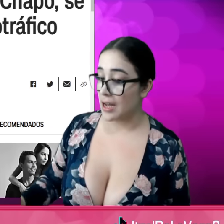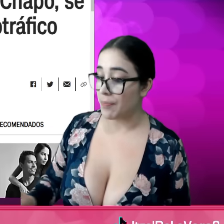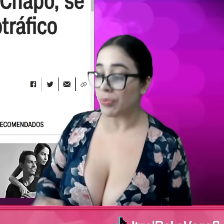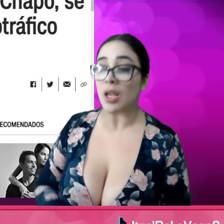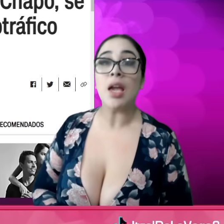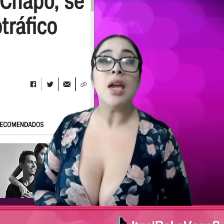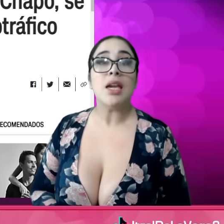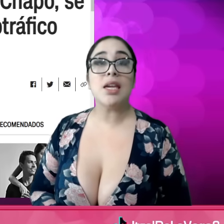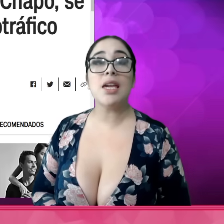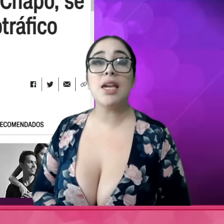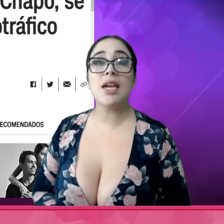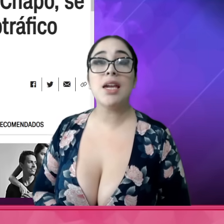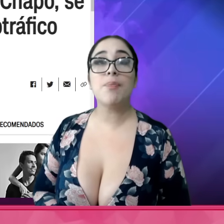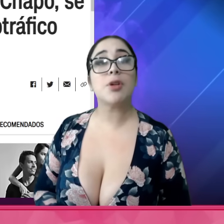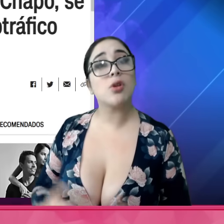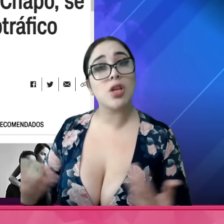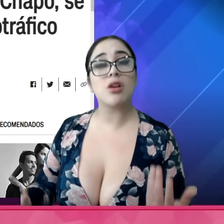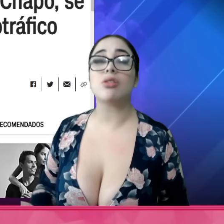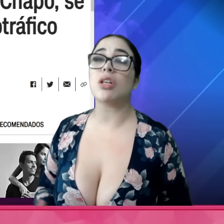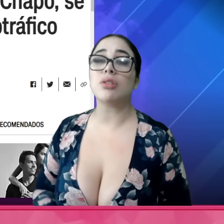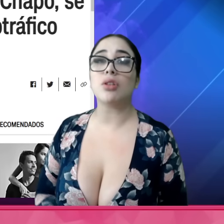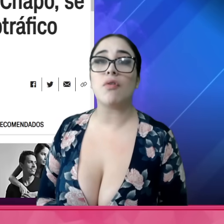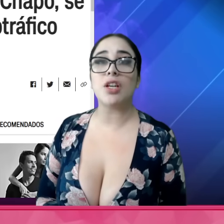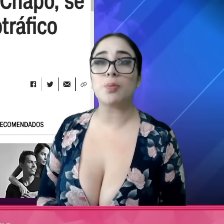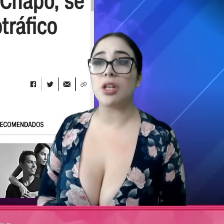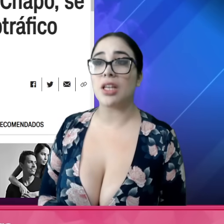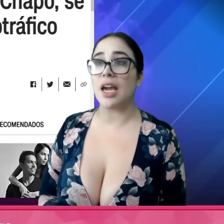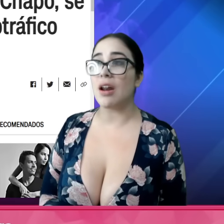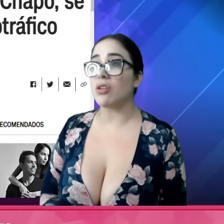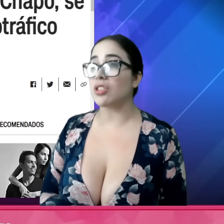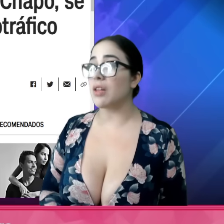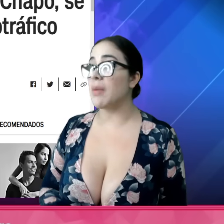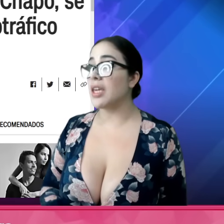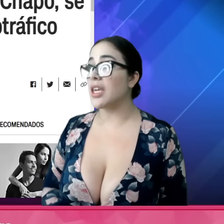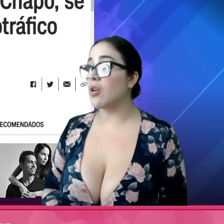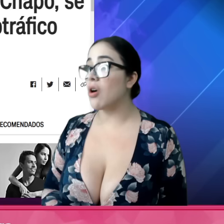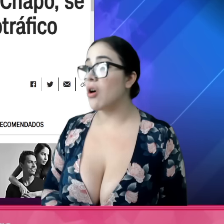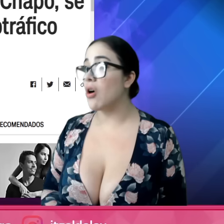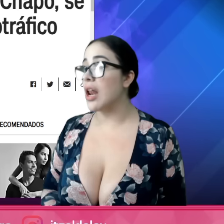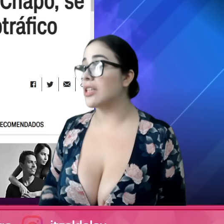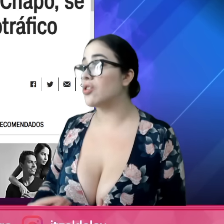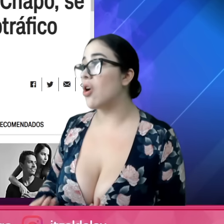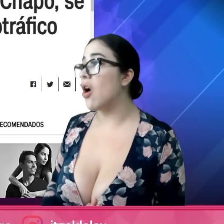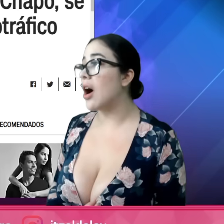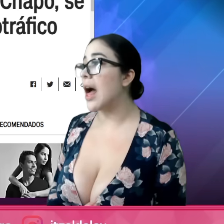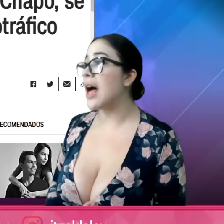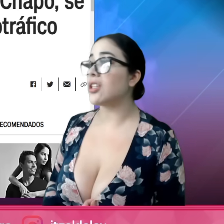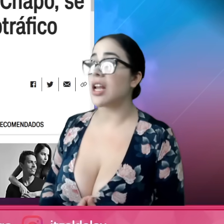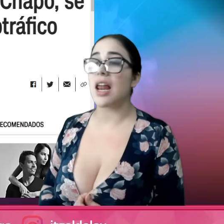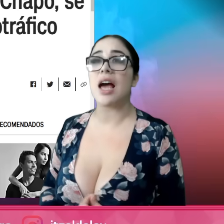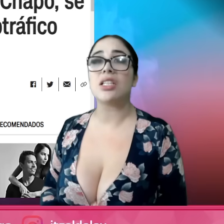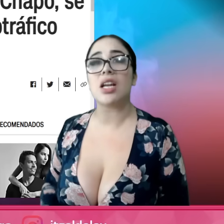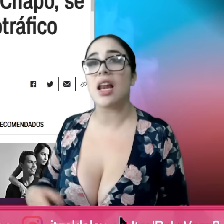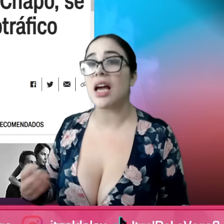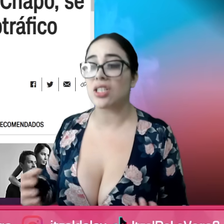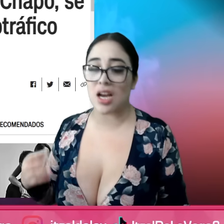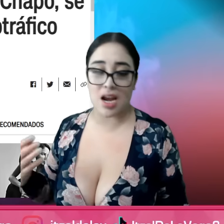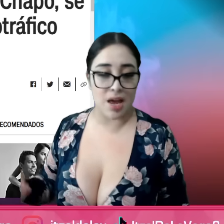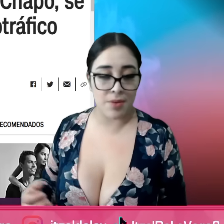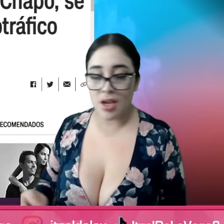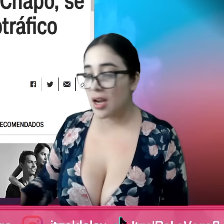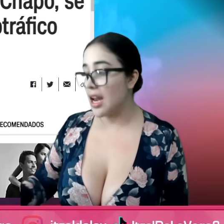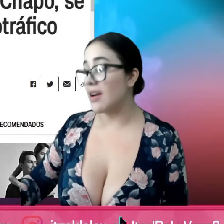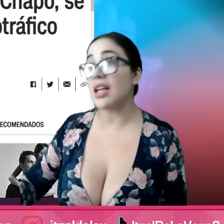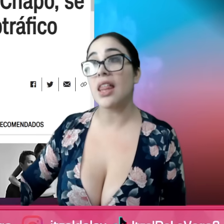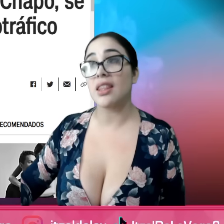vía legal. Y pues los gringos lo están usando con fines politiqueros, que en México las drogas, shalala, shalala,